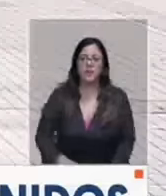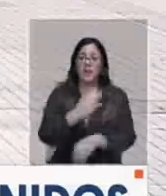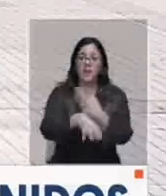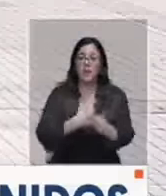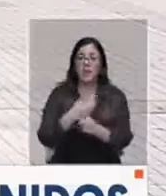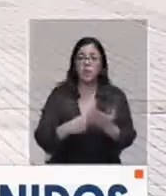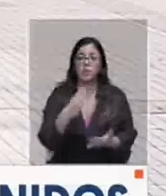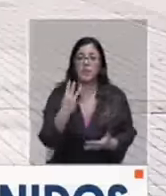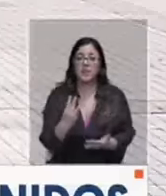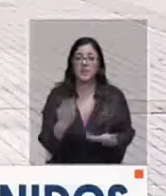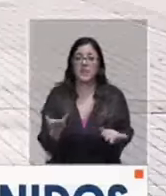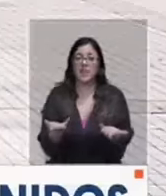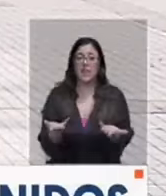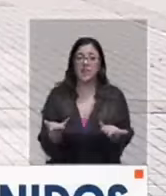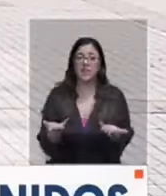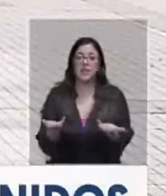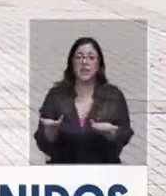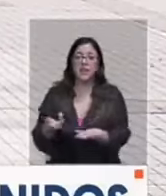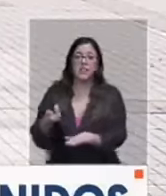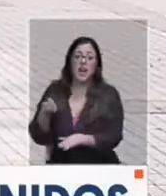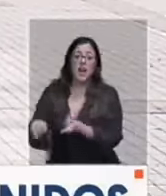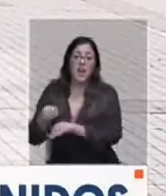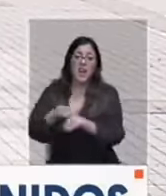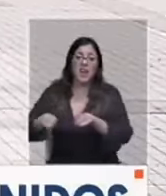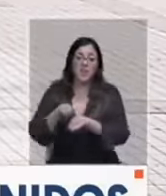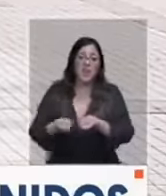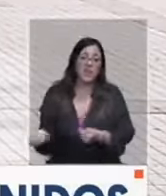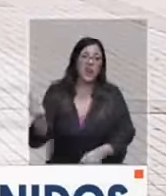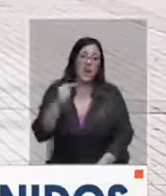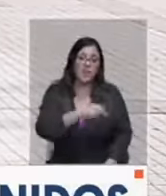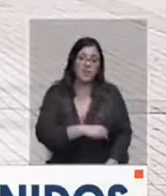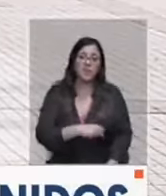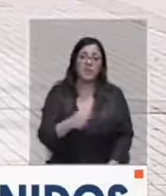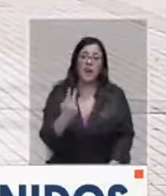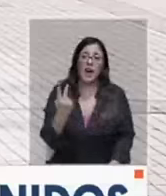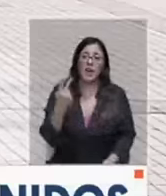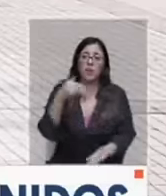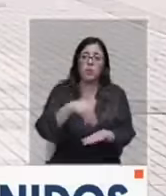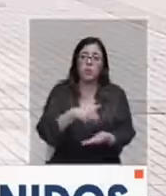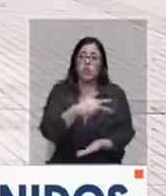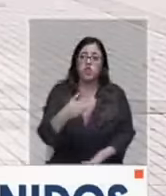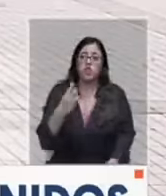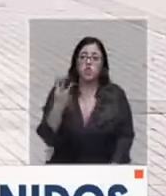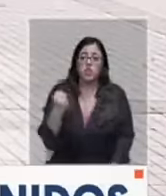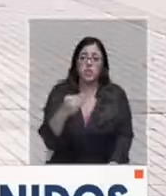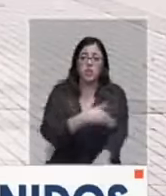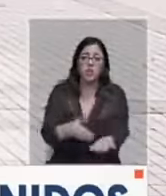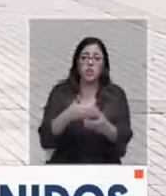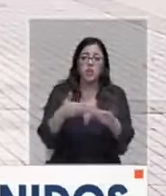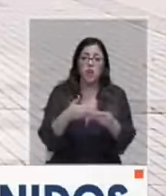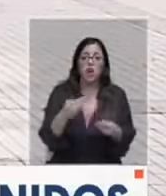importaciones desde Estados Unidos a nuestro país llegaban a 283 millones de dólares en 2022 cerraron en casi